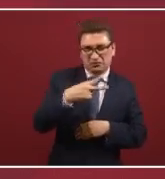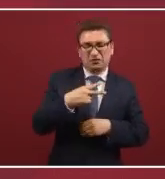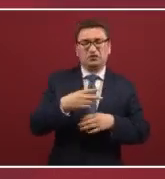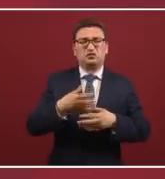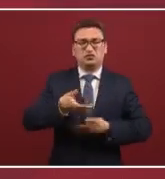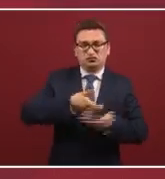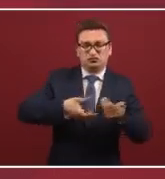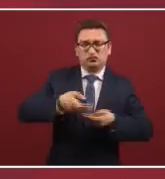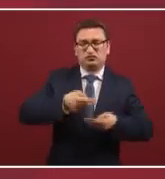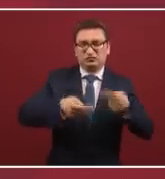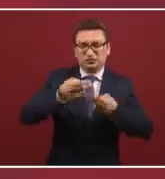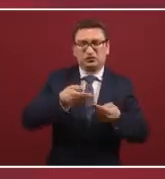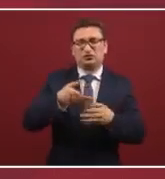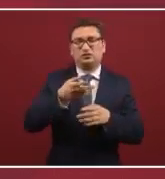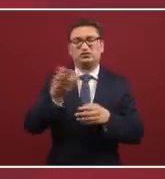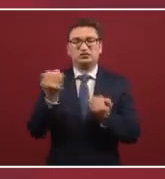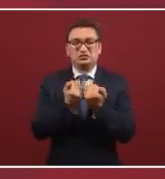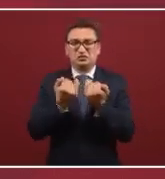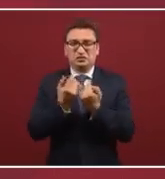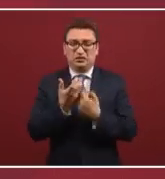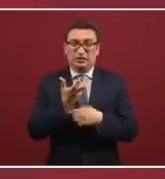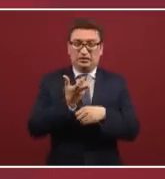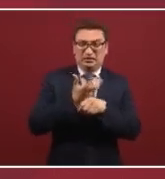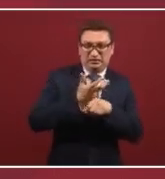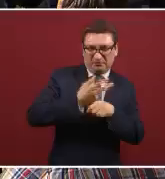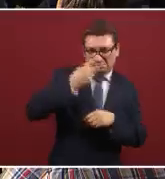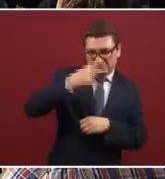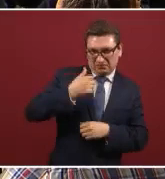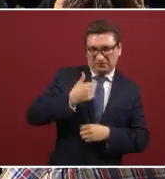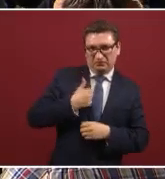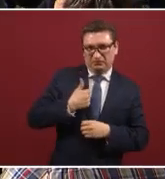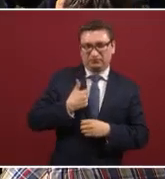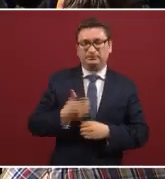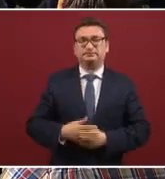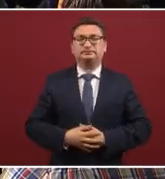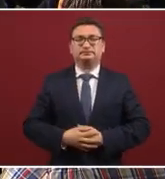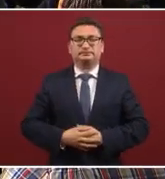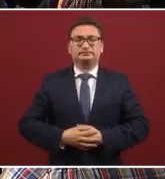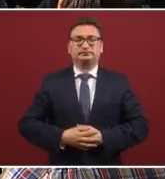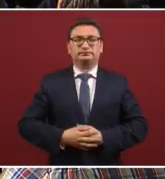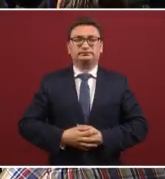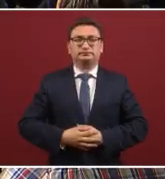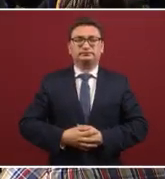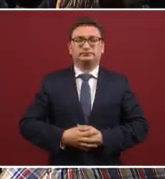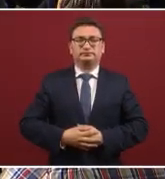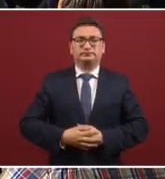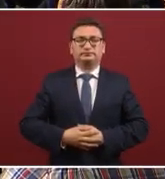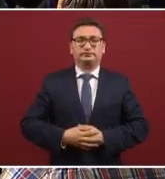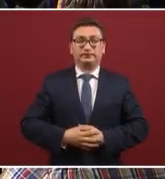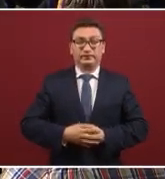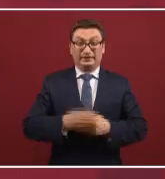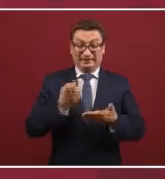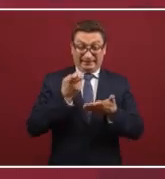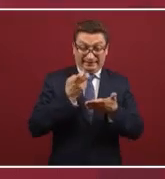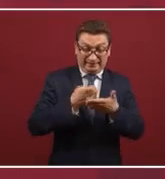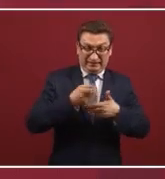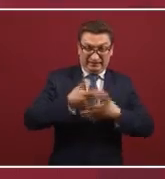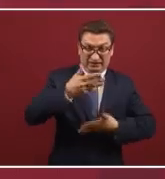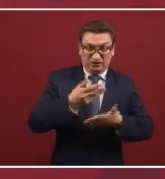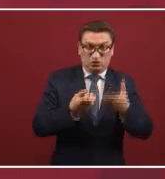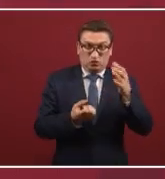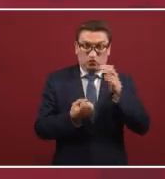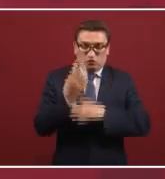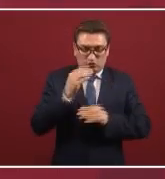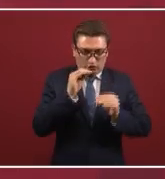Tratado México, Estados Unidos y Canadá. La modernización de este tratado, necesaria